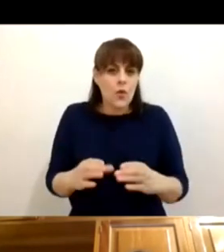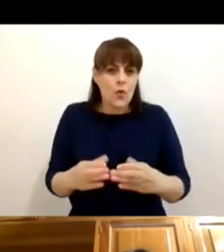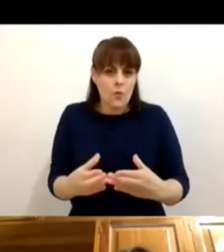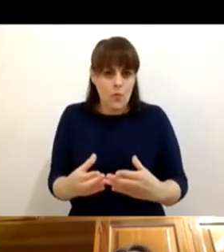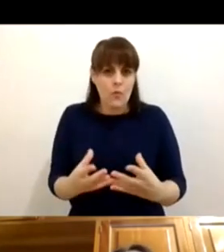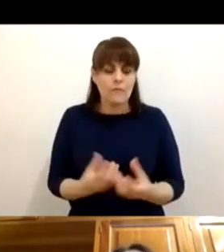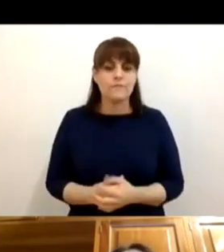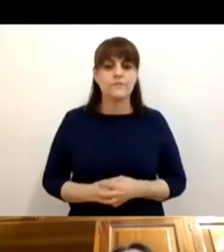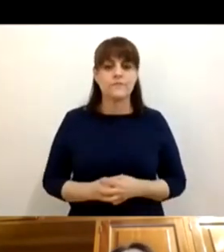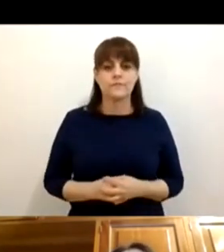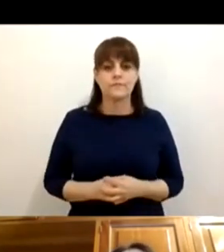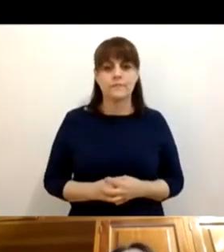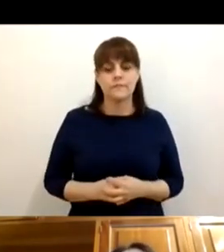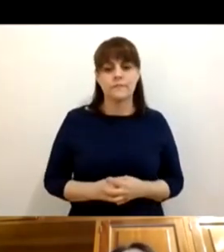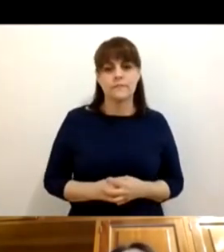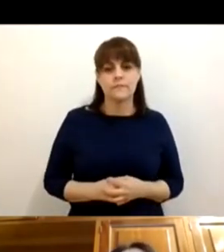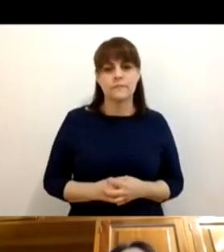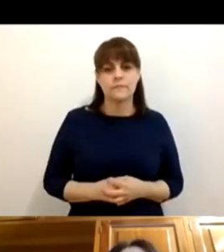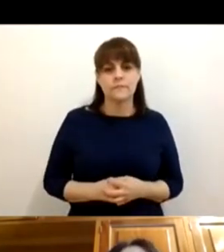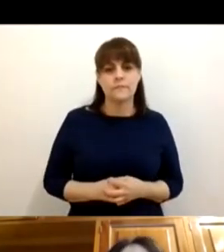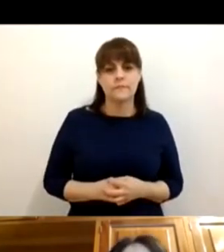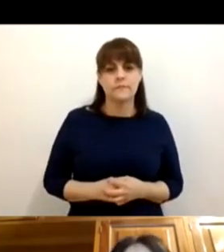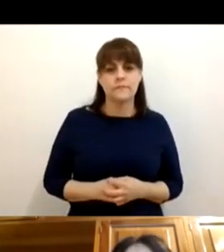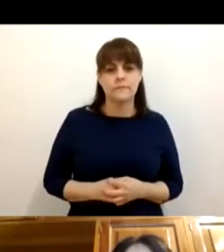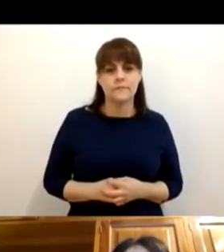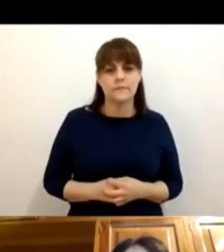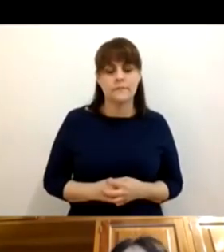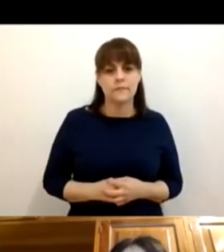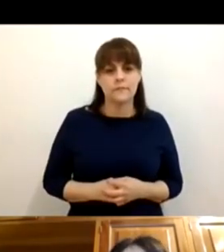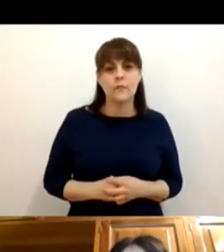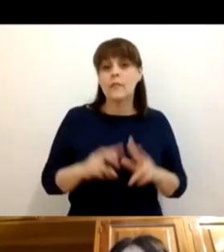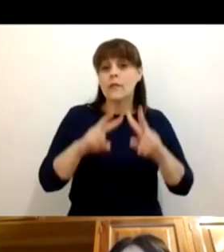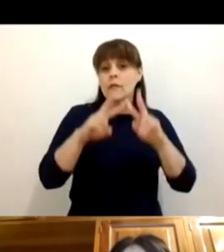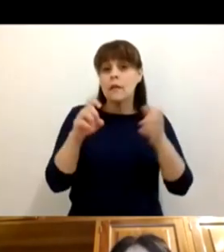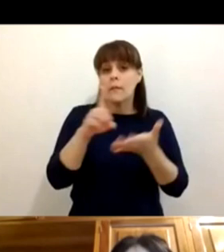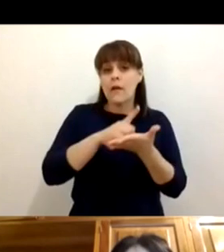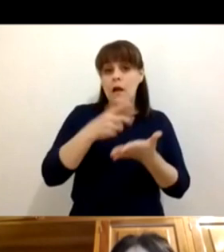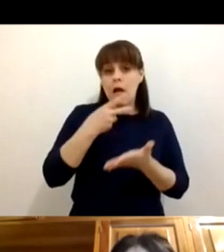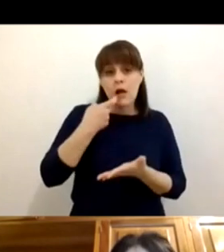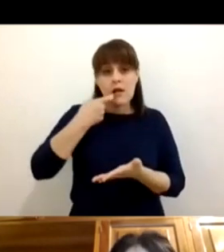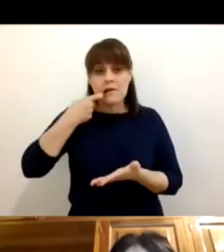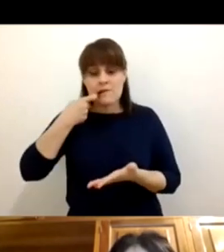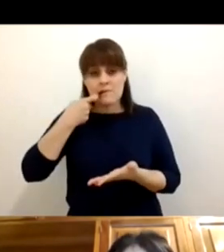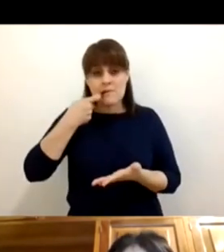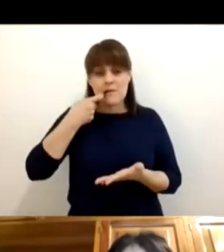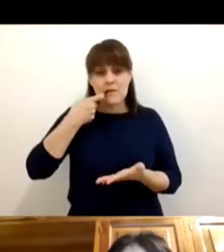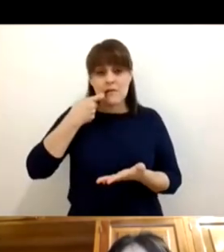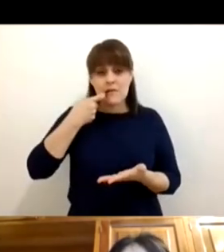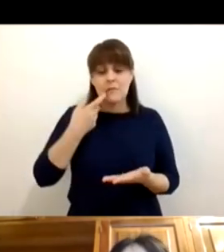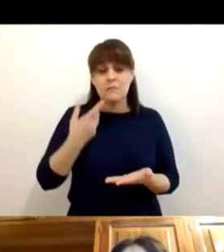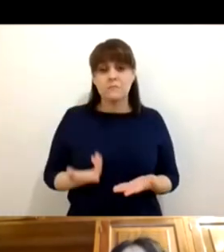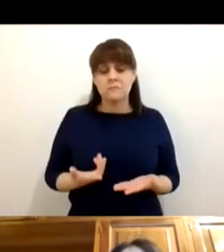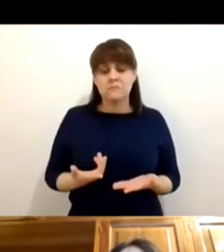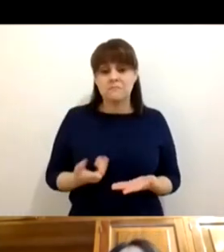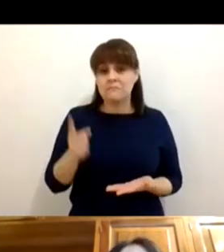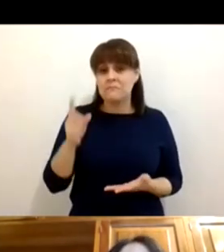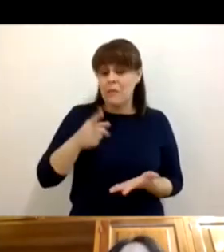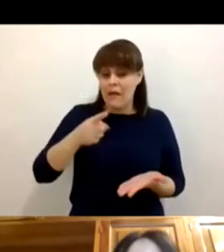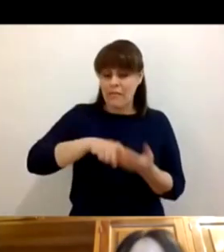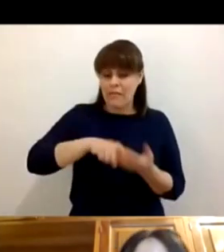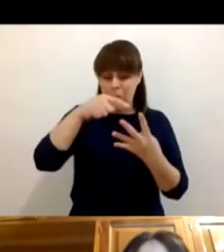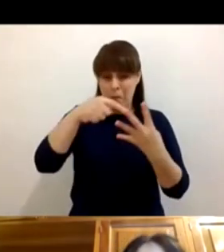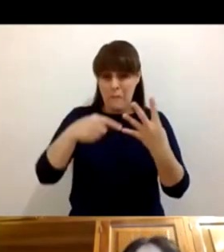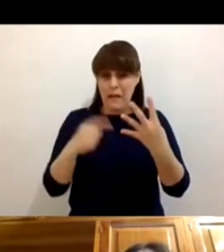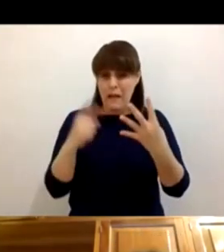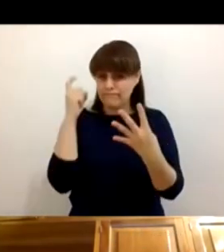Pues sí, ya un poco, o sea, directamente con el tema de adicciones, pues sí, es bastante complejo, porque